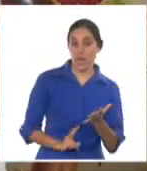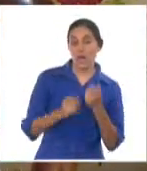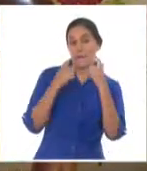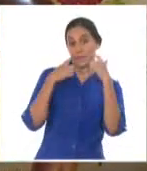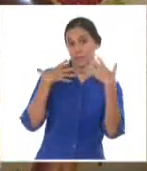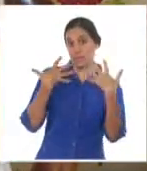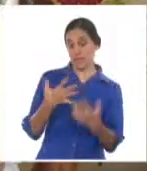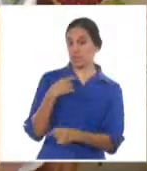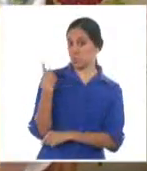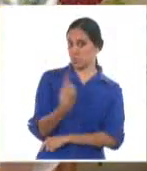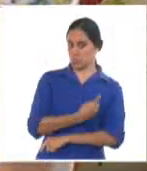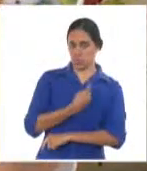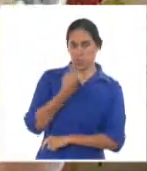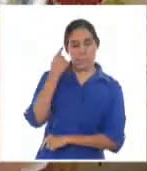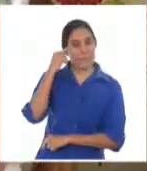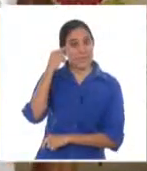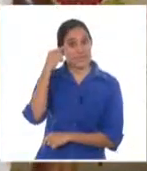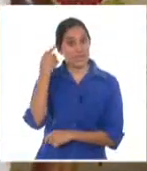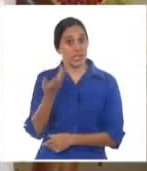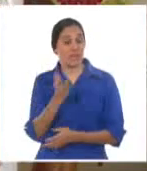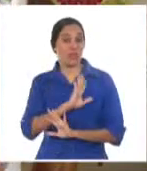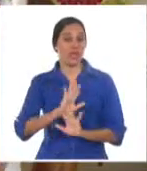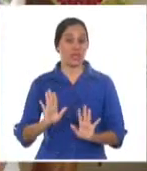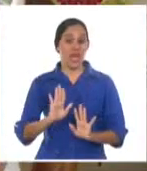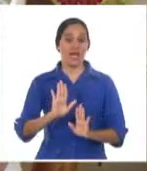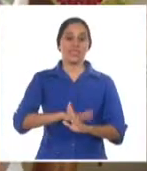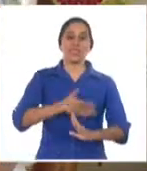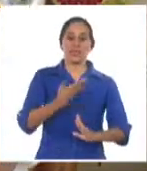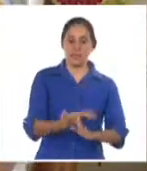que ya pronto pueda